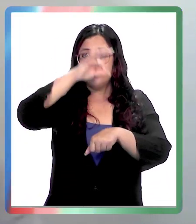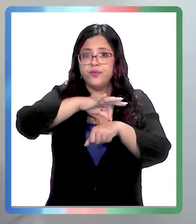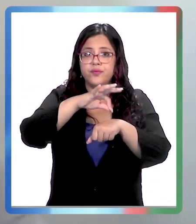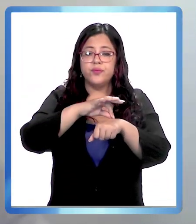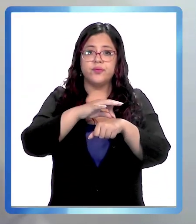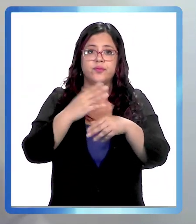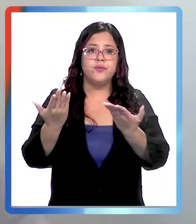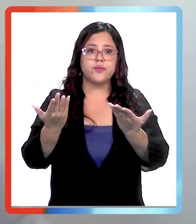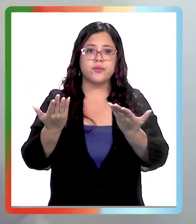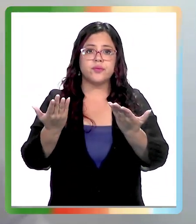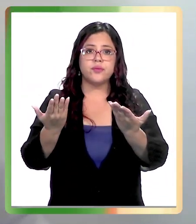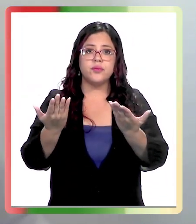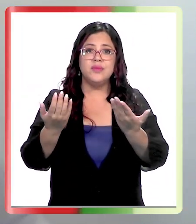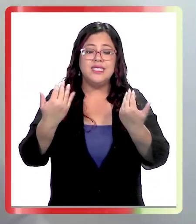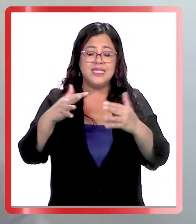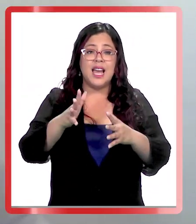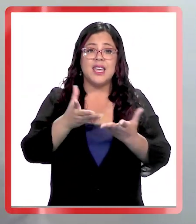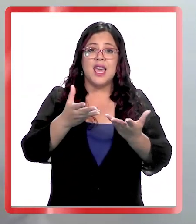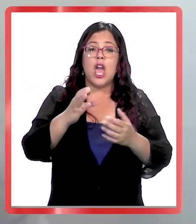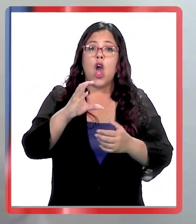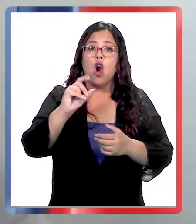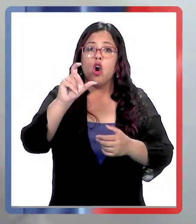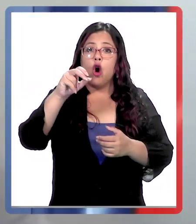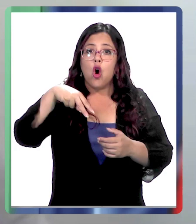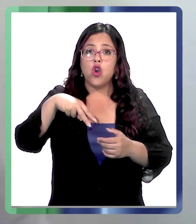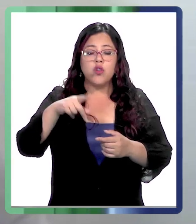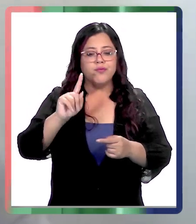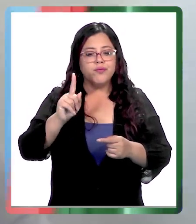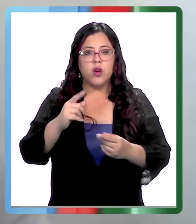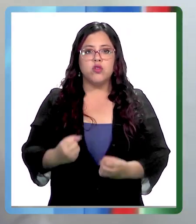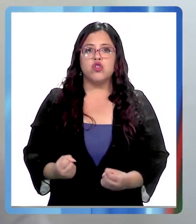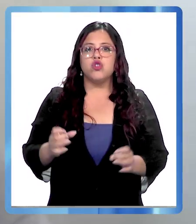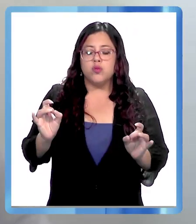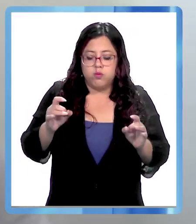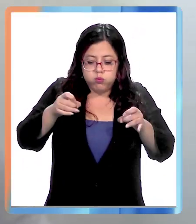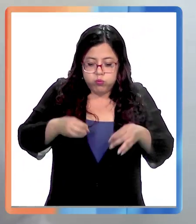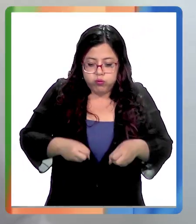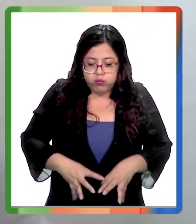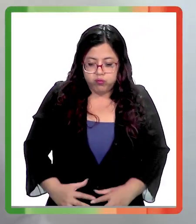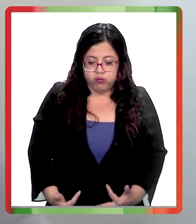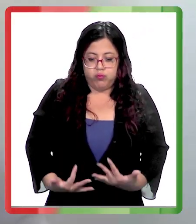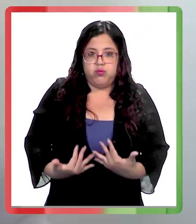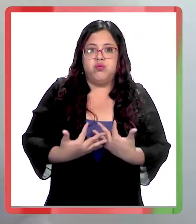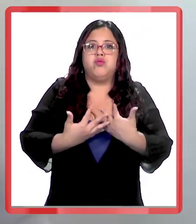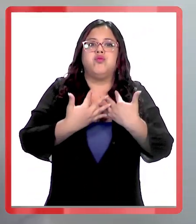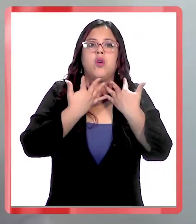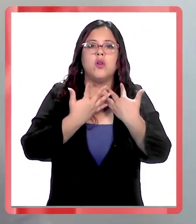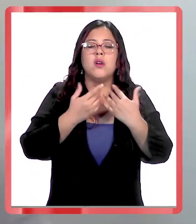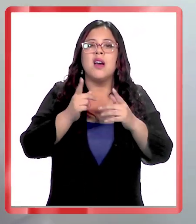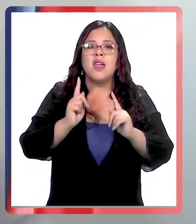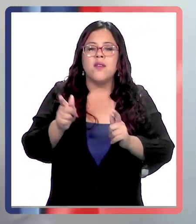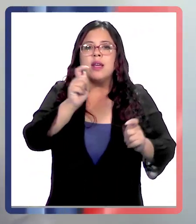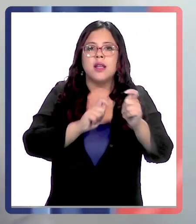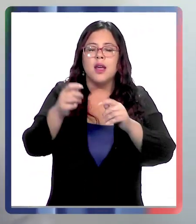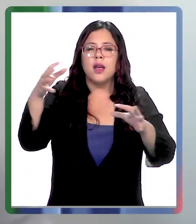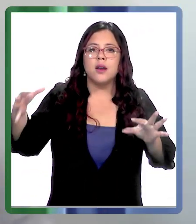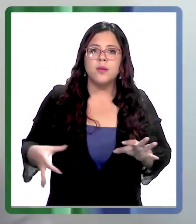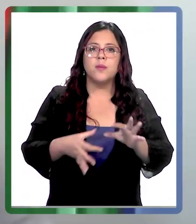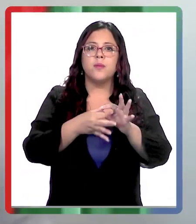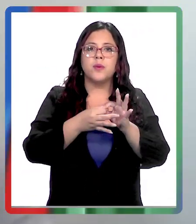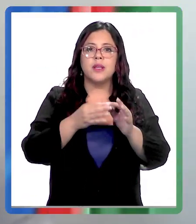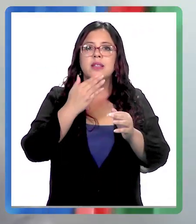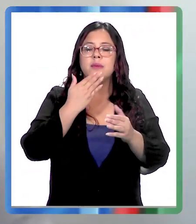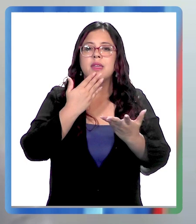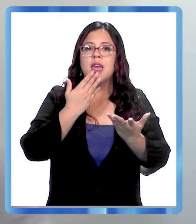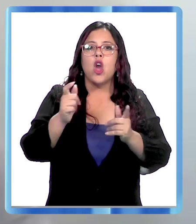En los estados más avanzados, cuando ya el tumor no está localizado en el colon, sino que ha dado metástasis regionales en